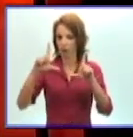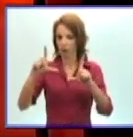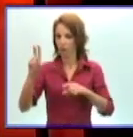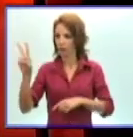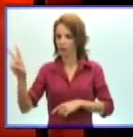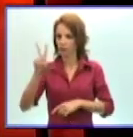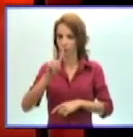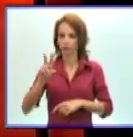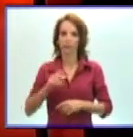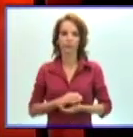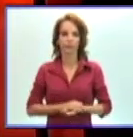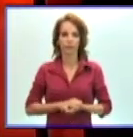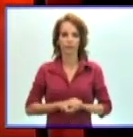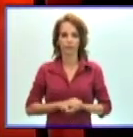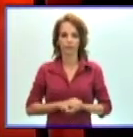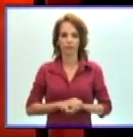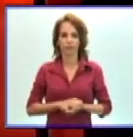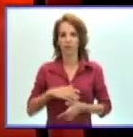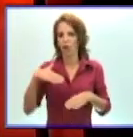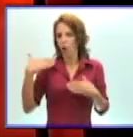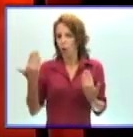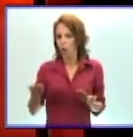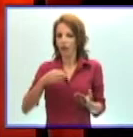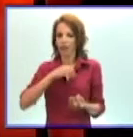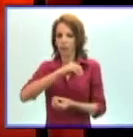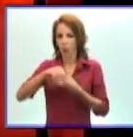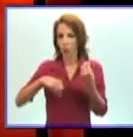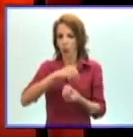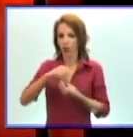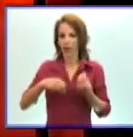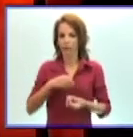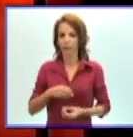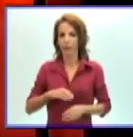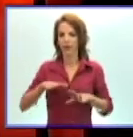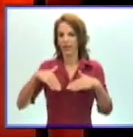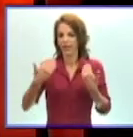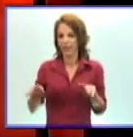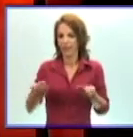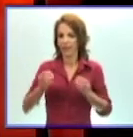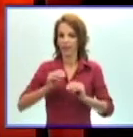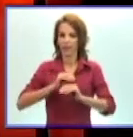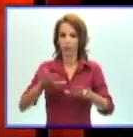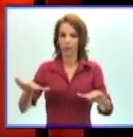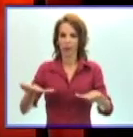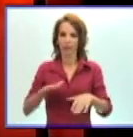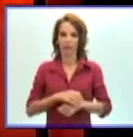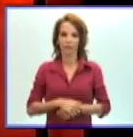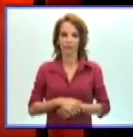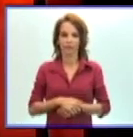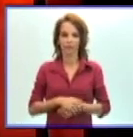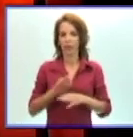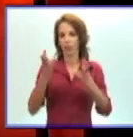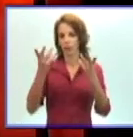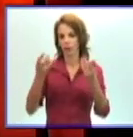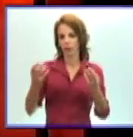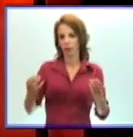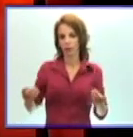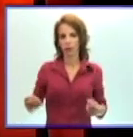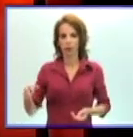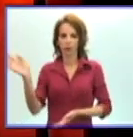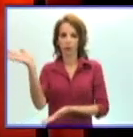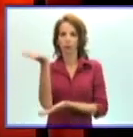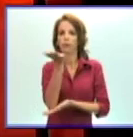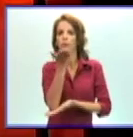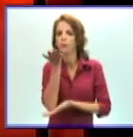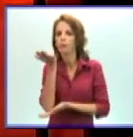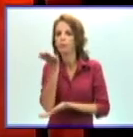bueno, ¿cuáles son los cambios que han ocurrido ahí? Naturales, bueno, la erosión del viento,